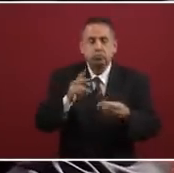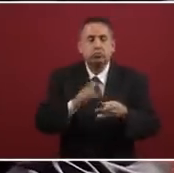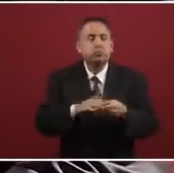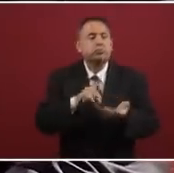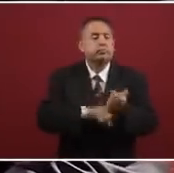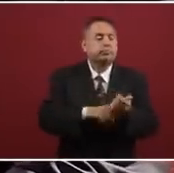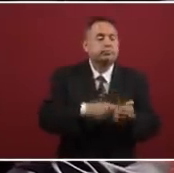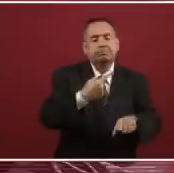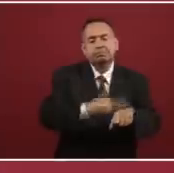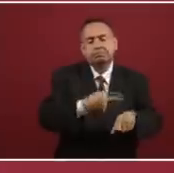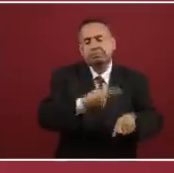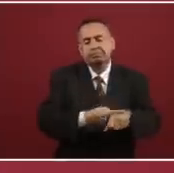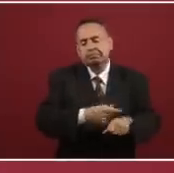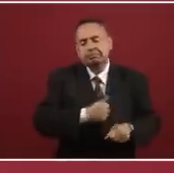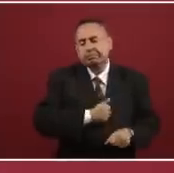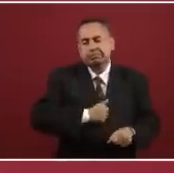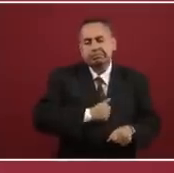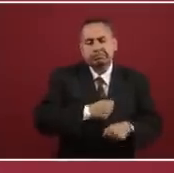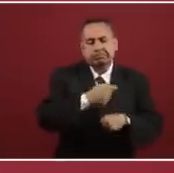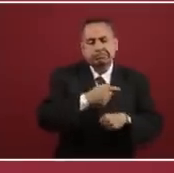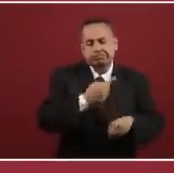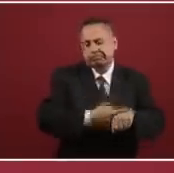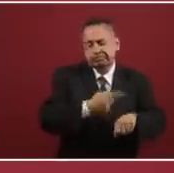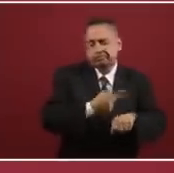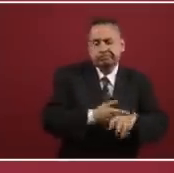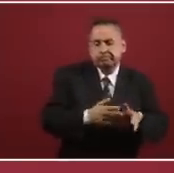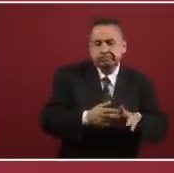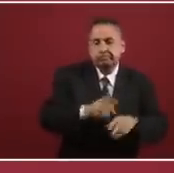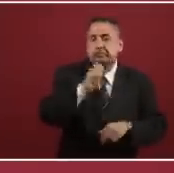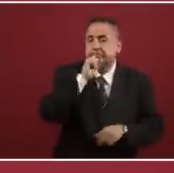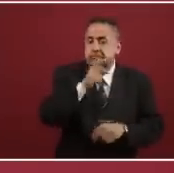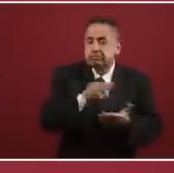daño a la salud,